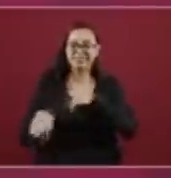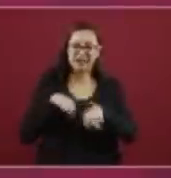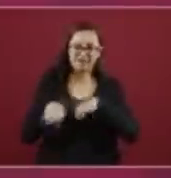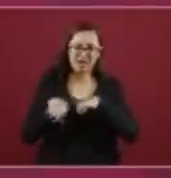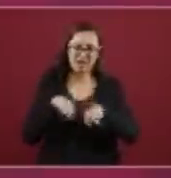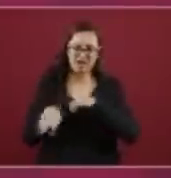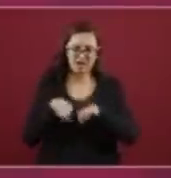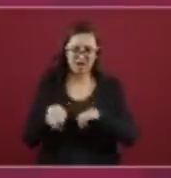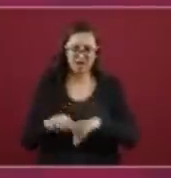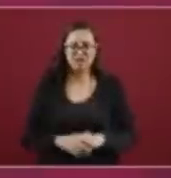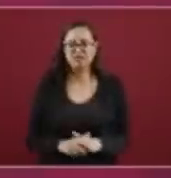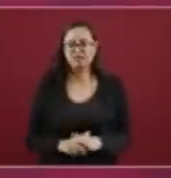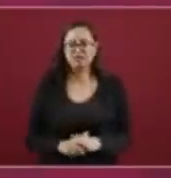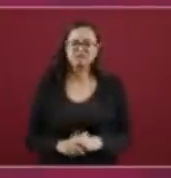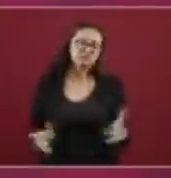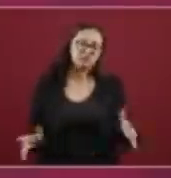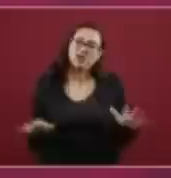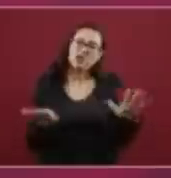porque